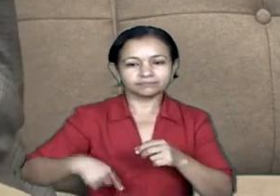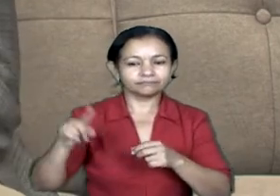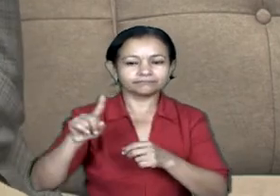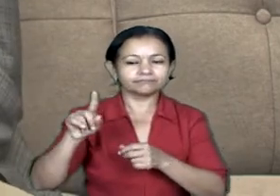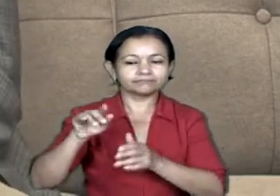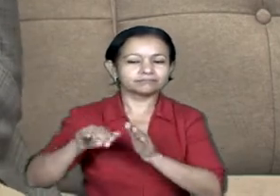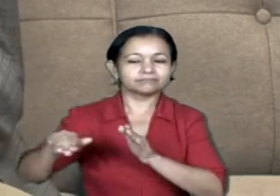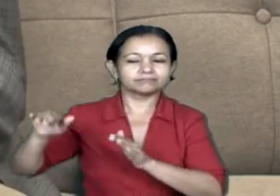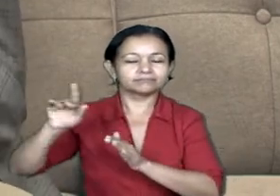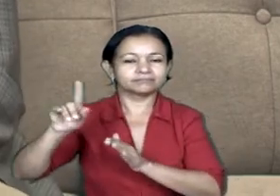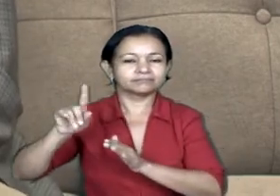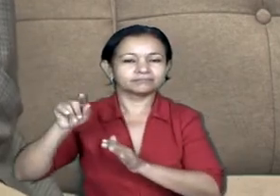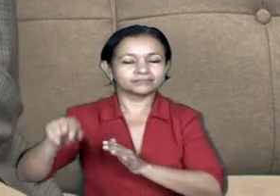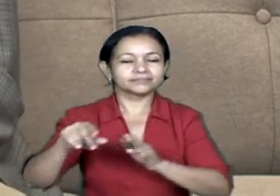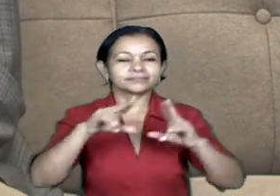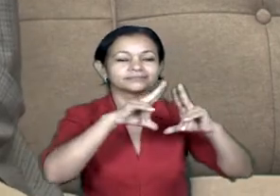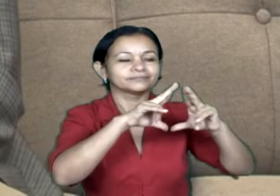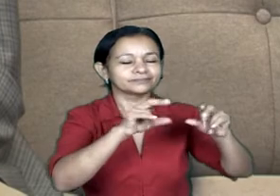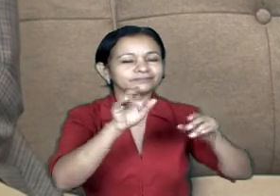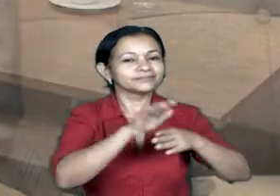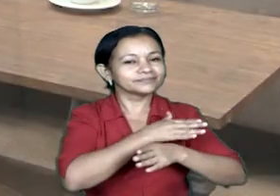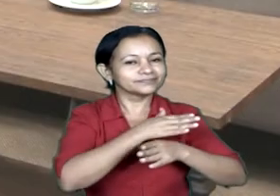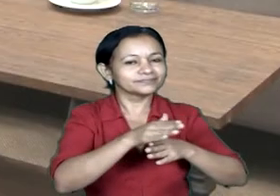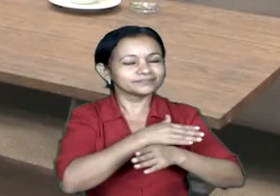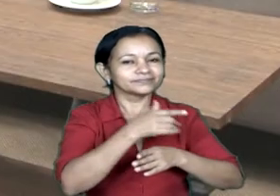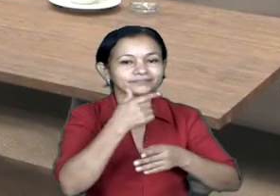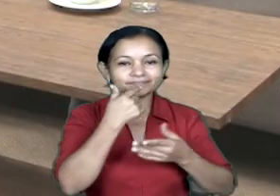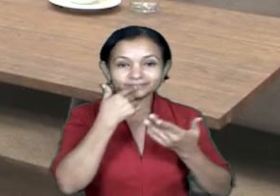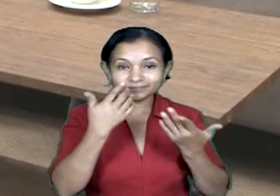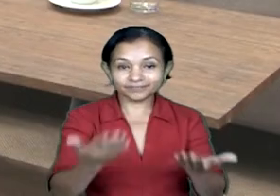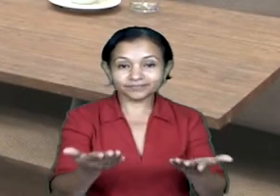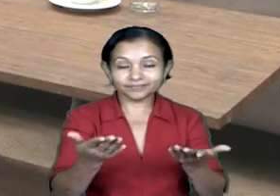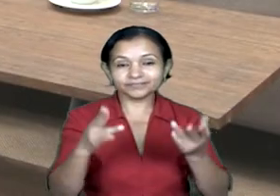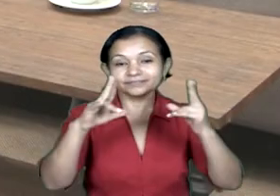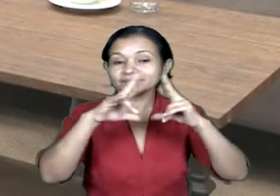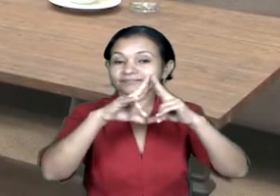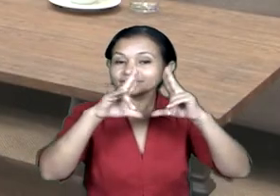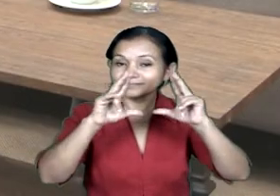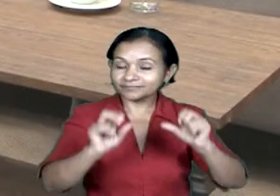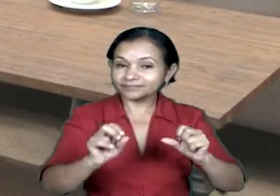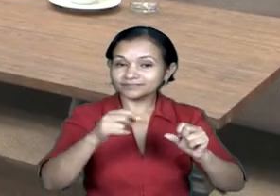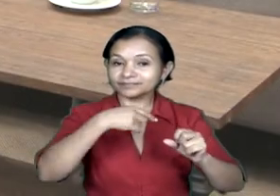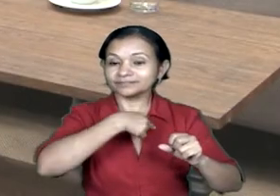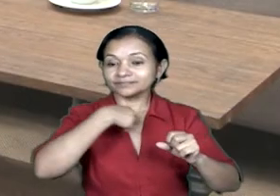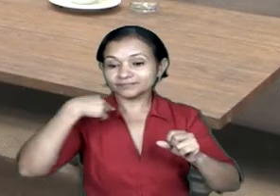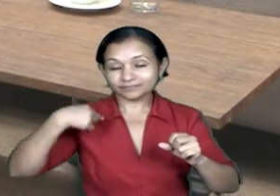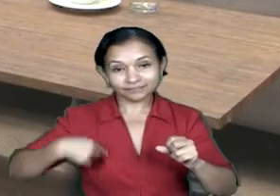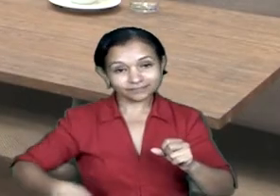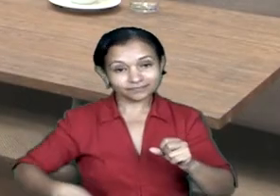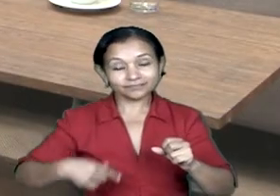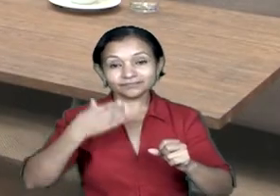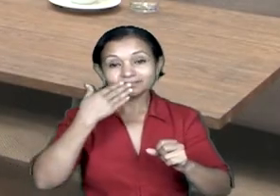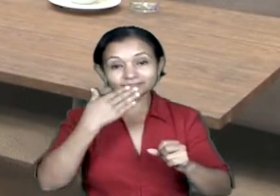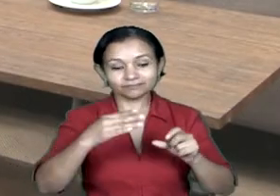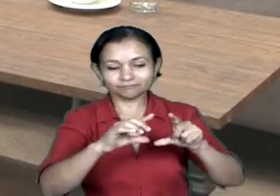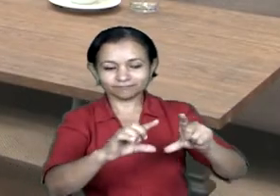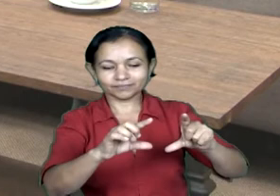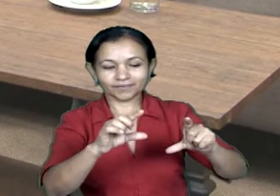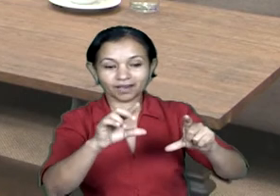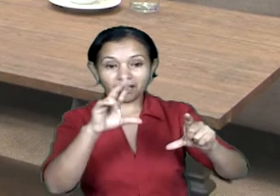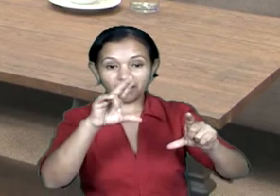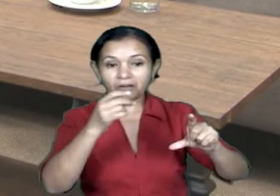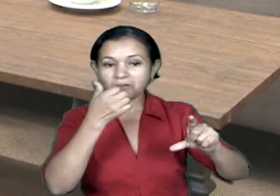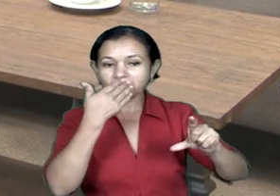superávit, pero Nicaragua es diferente. Por eso Nicaragua en Taiwán es una buena marca, es el